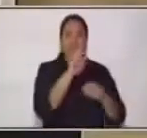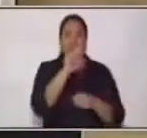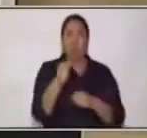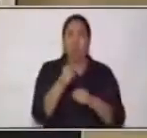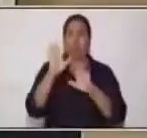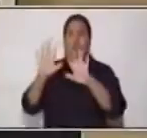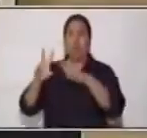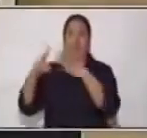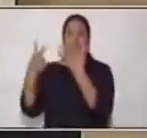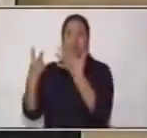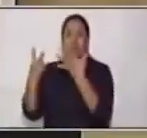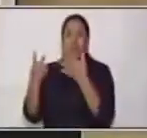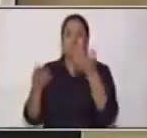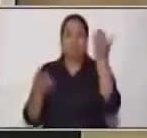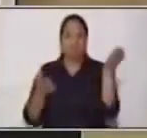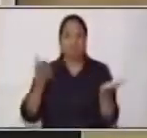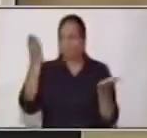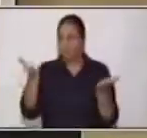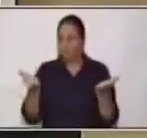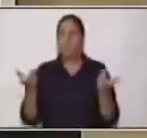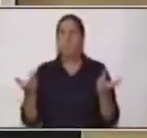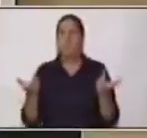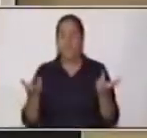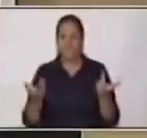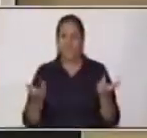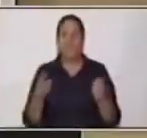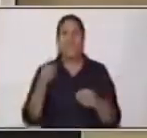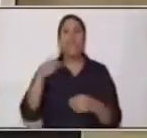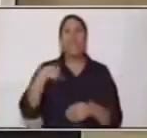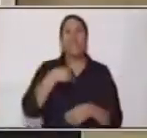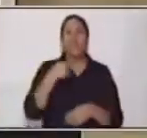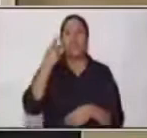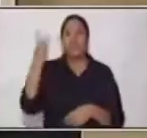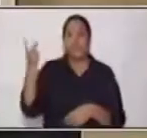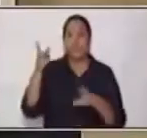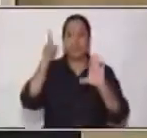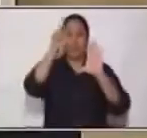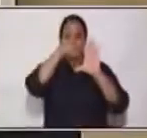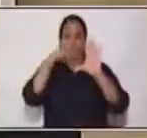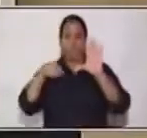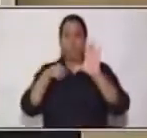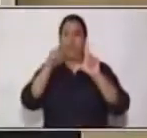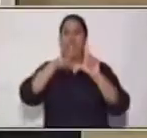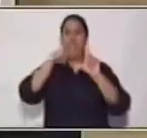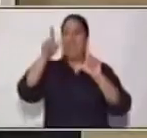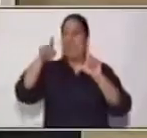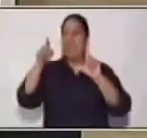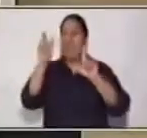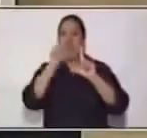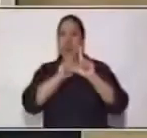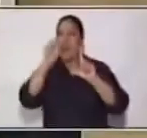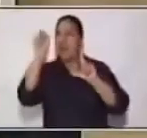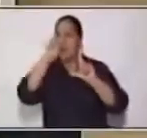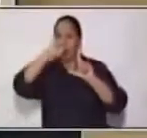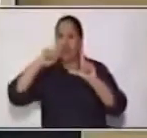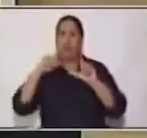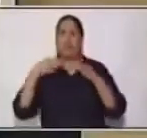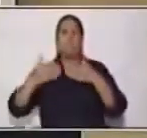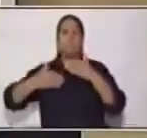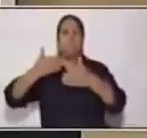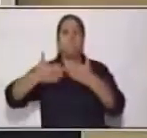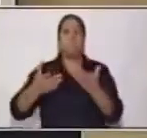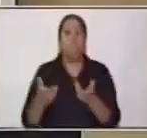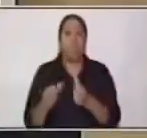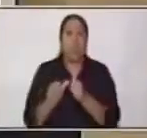16,12. En el método gráfico nos vimos un proceso un poquito largo, pero solo con el hecho